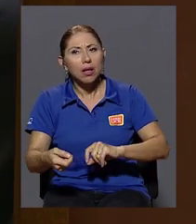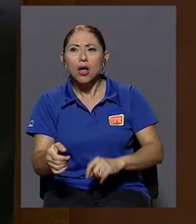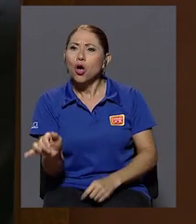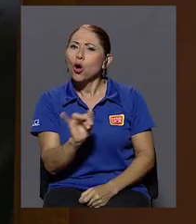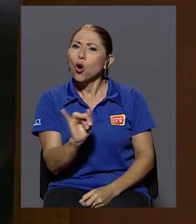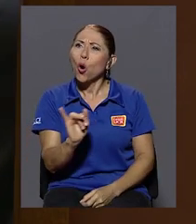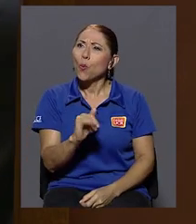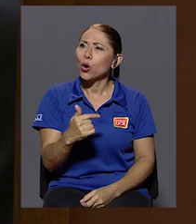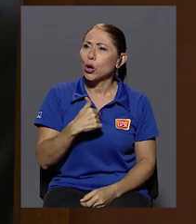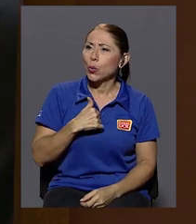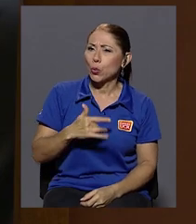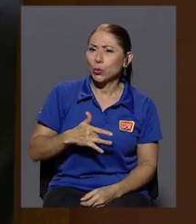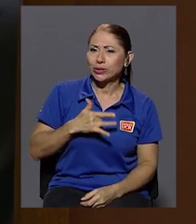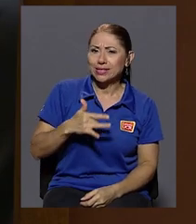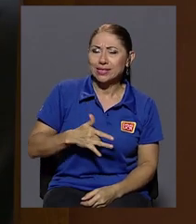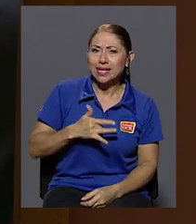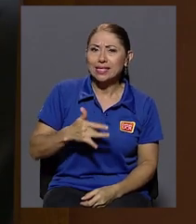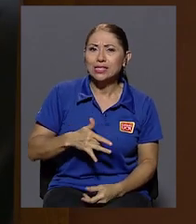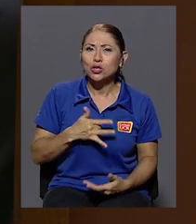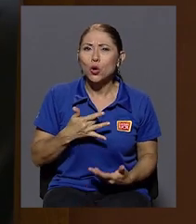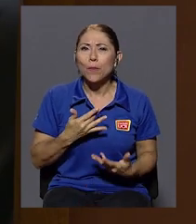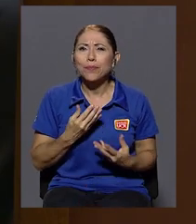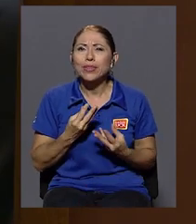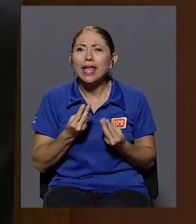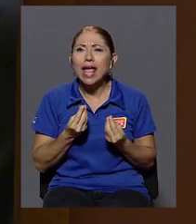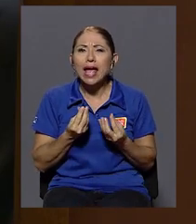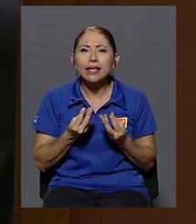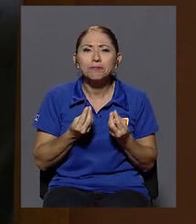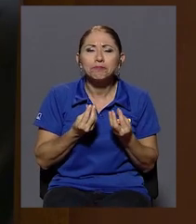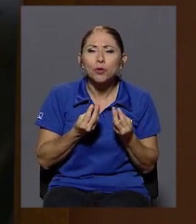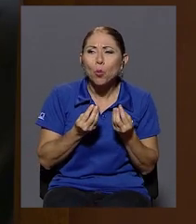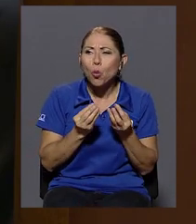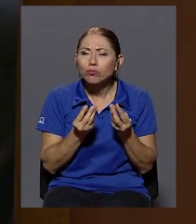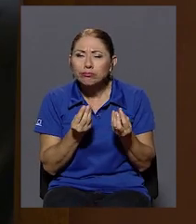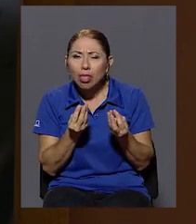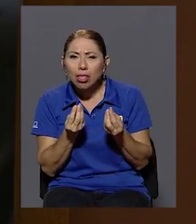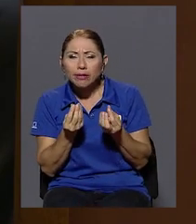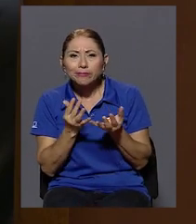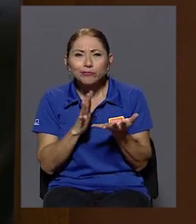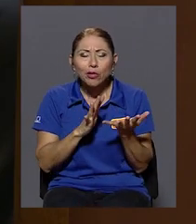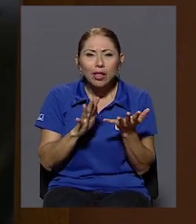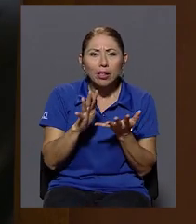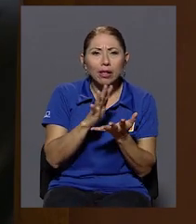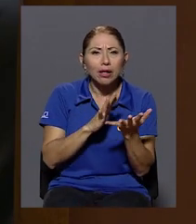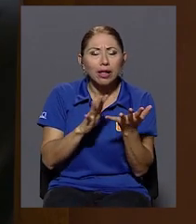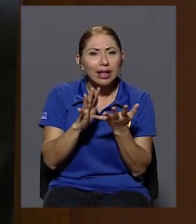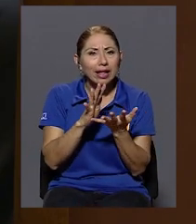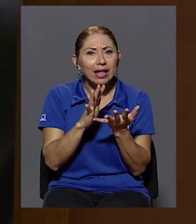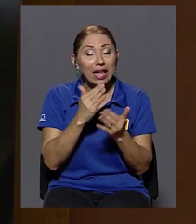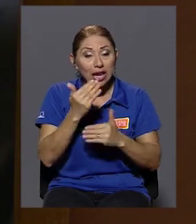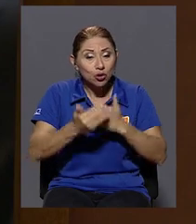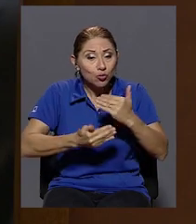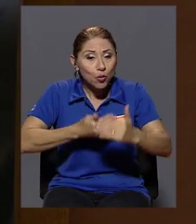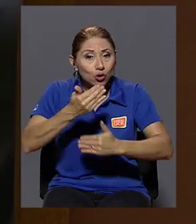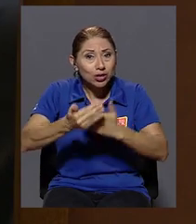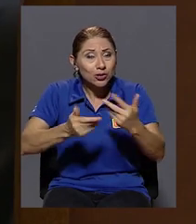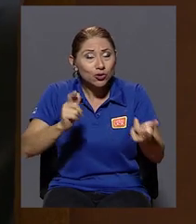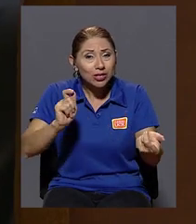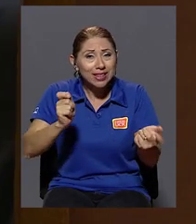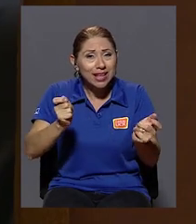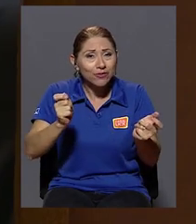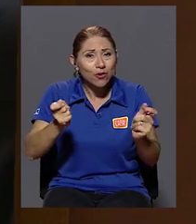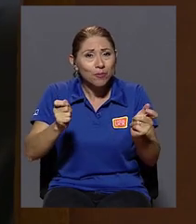como que uno tiene la sensación de que hay una viscosidad demasiado grande que hace que los